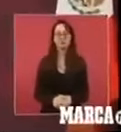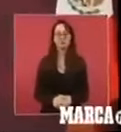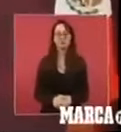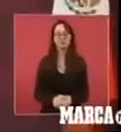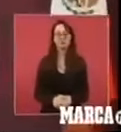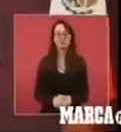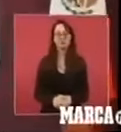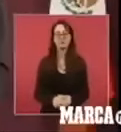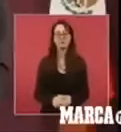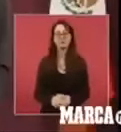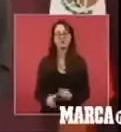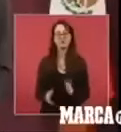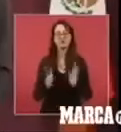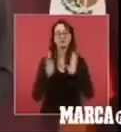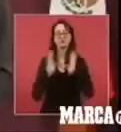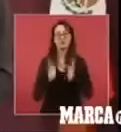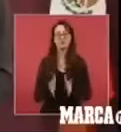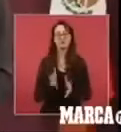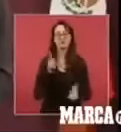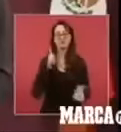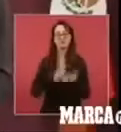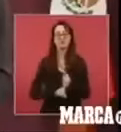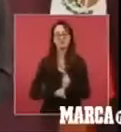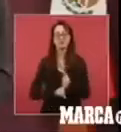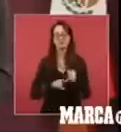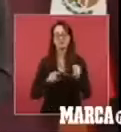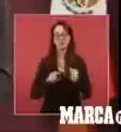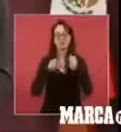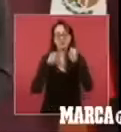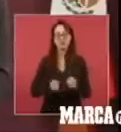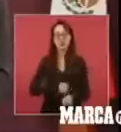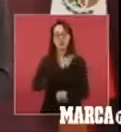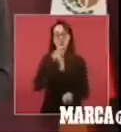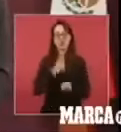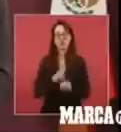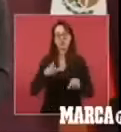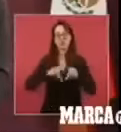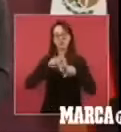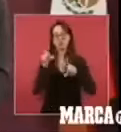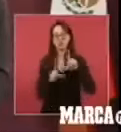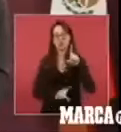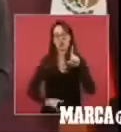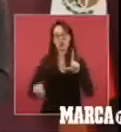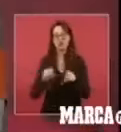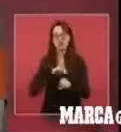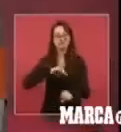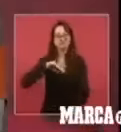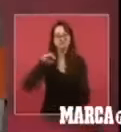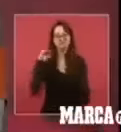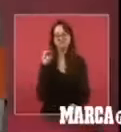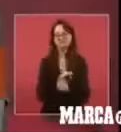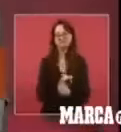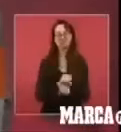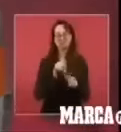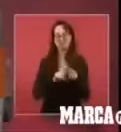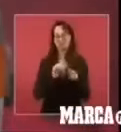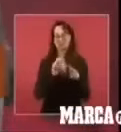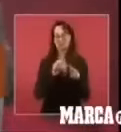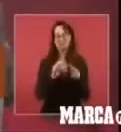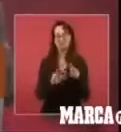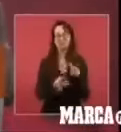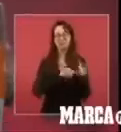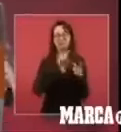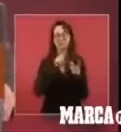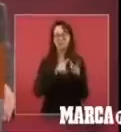a cuidar ya la información de la Secretaría de Marina y la